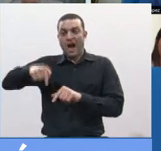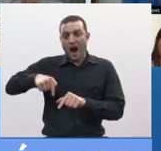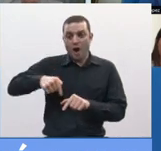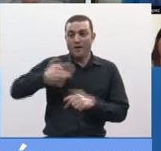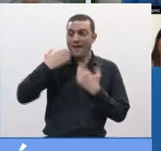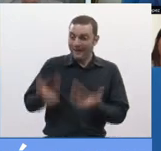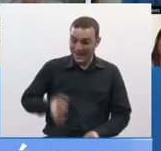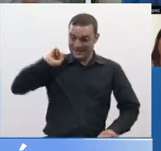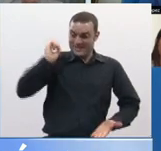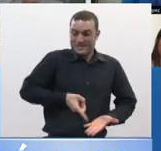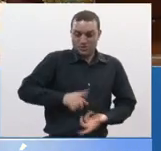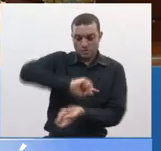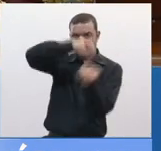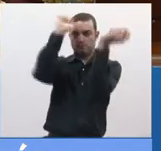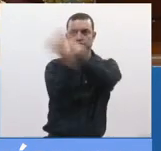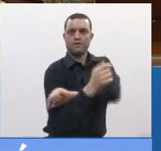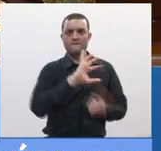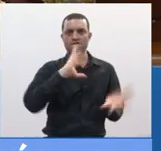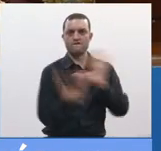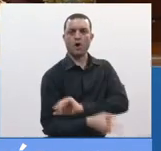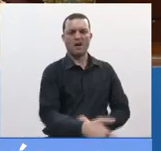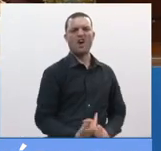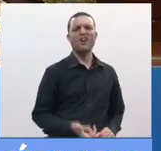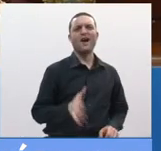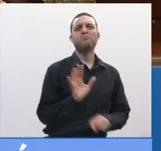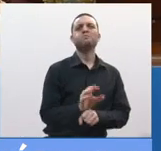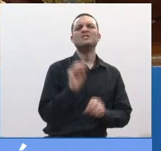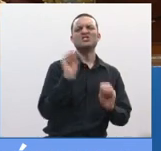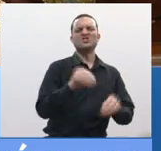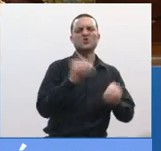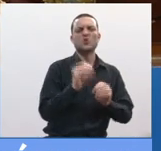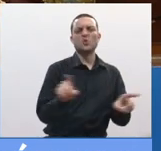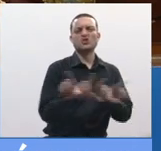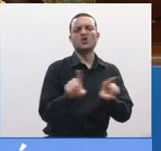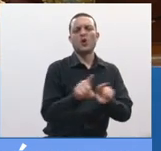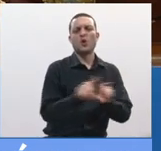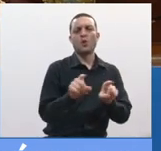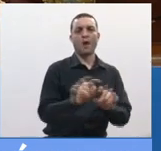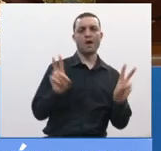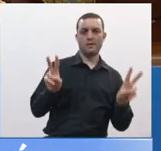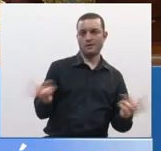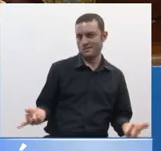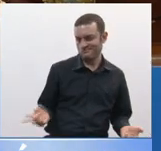quién. Y fíjense ustedes cómo se arregla esto, este tema que nace torcido.